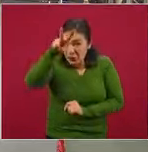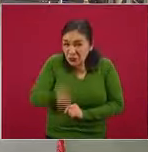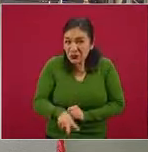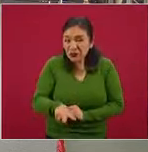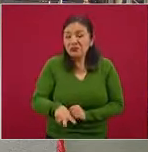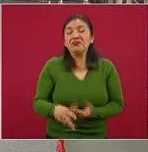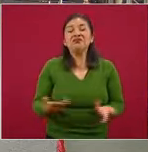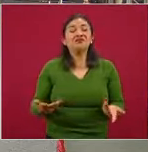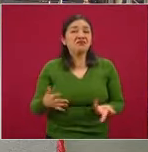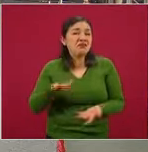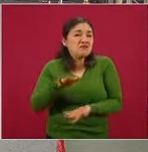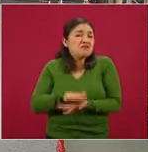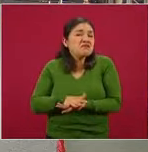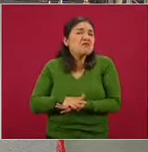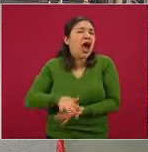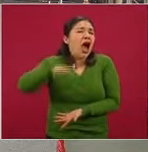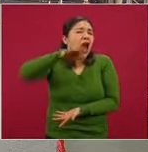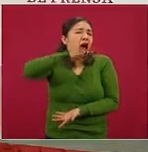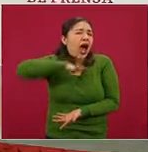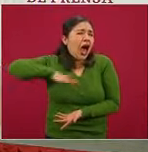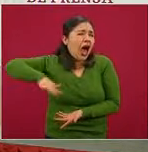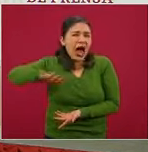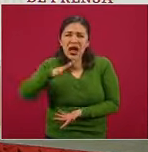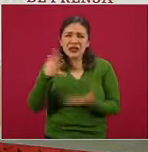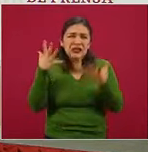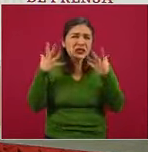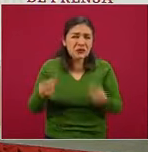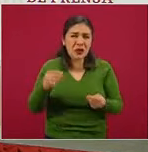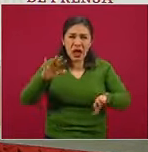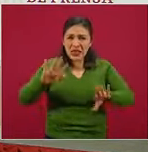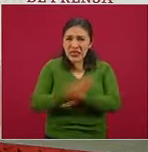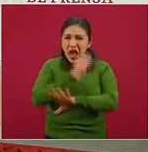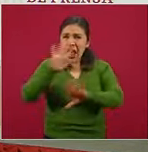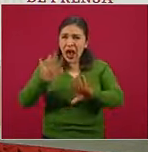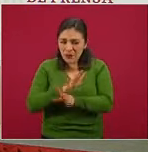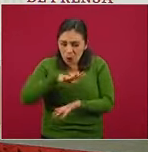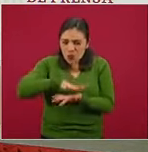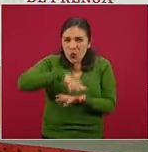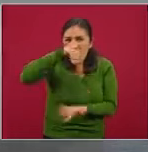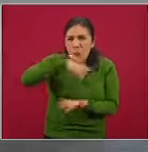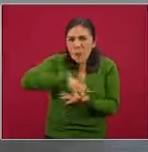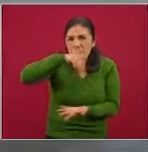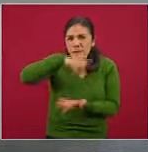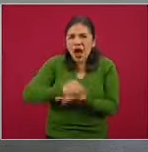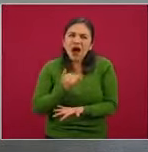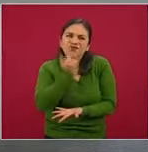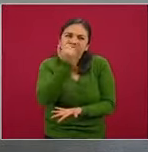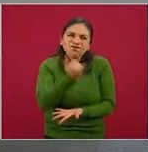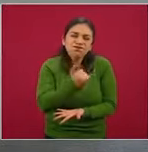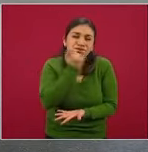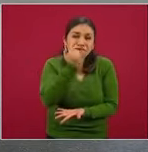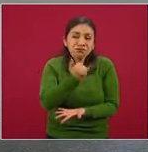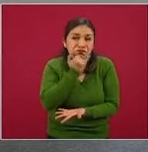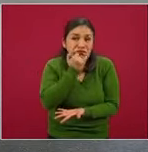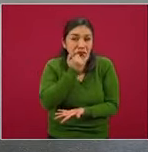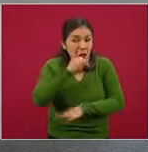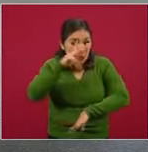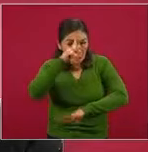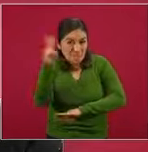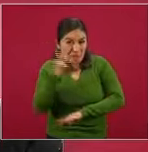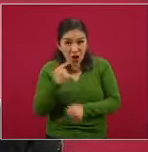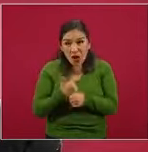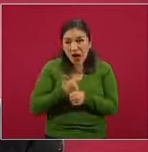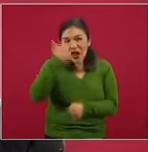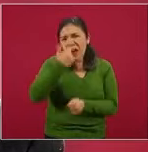la enorme mayoría de las mutaciones, de las copias imperfectas, en realidad no tienen ninguna consecuencia